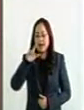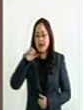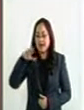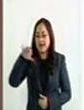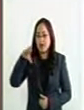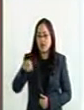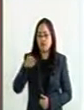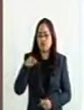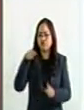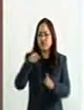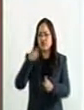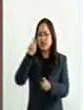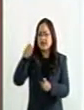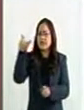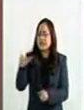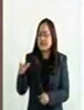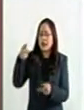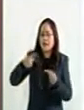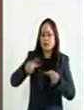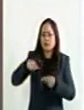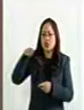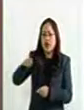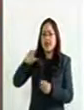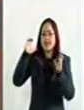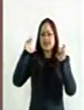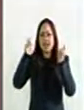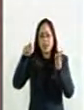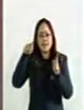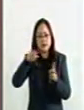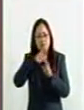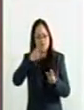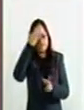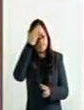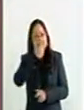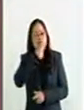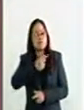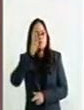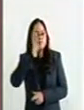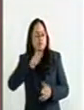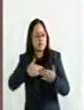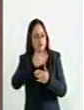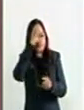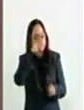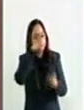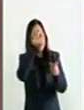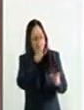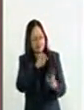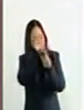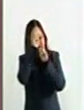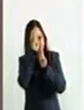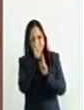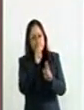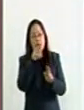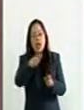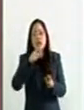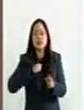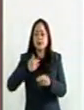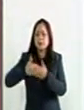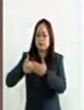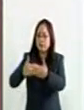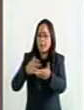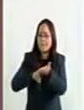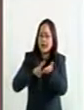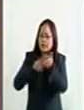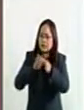instituida en honor a este prócer chiapaneco para reconocer a mexicanas y a mexicanos excepcionales que se han distinguido por sus altos